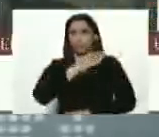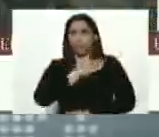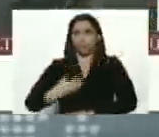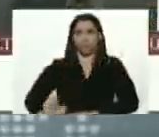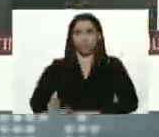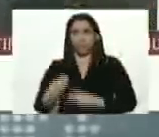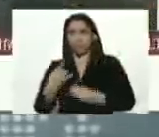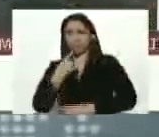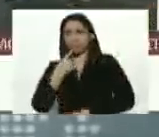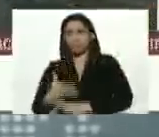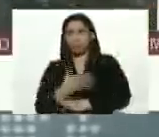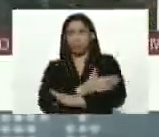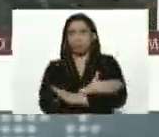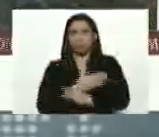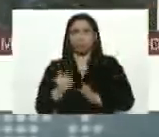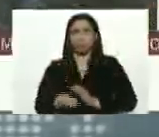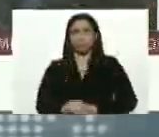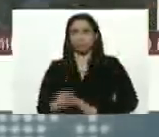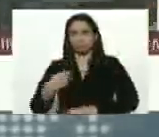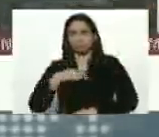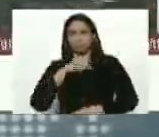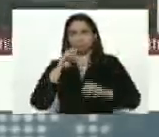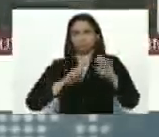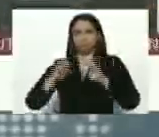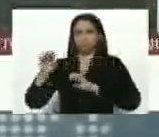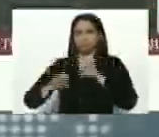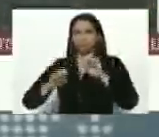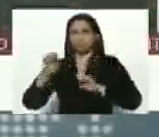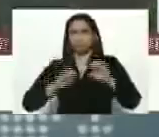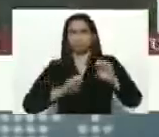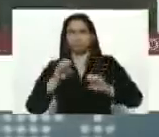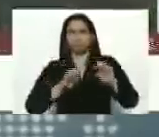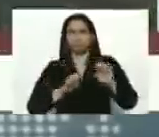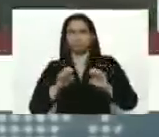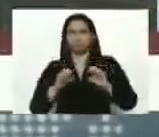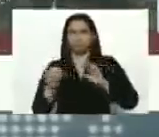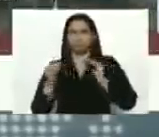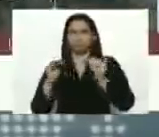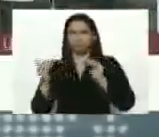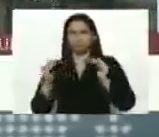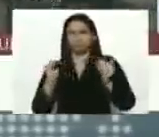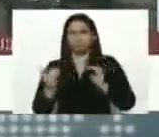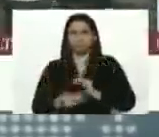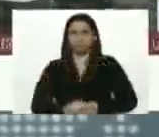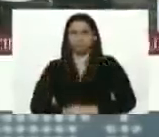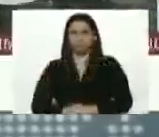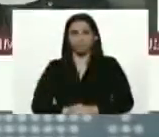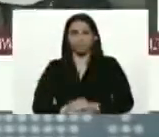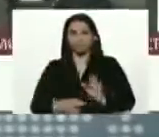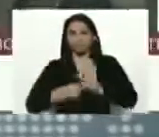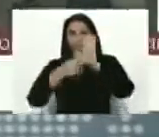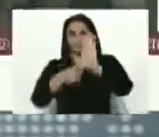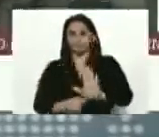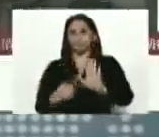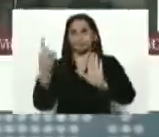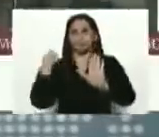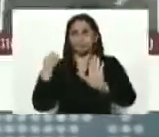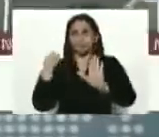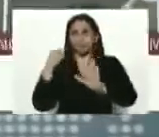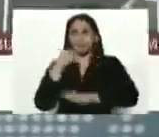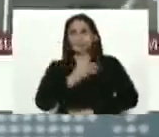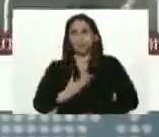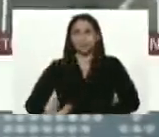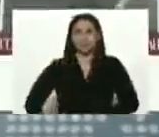decía, justamente evaluando lo que fue el balance que presentó ayer el presidente al